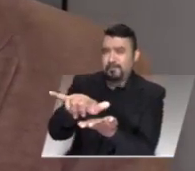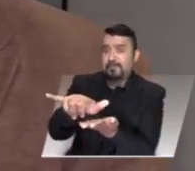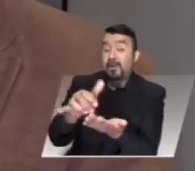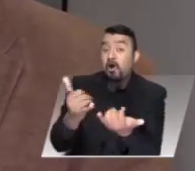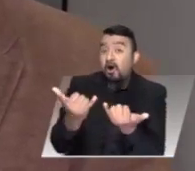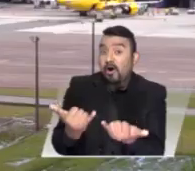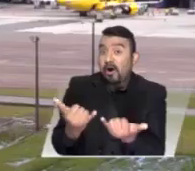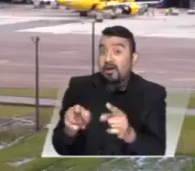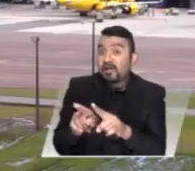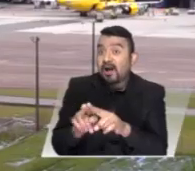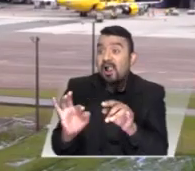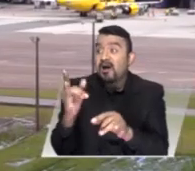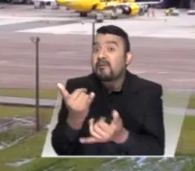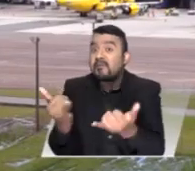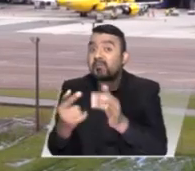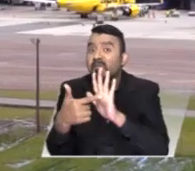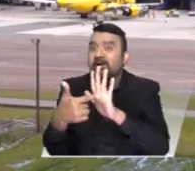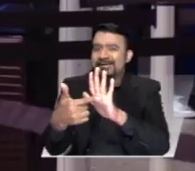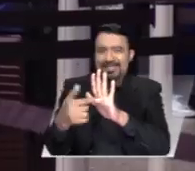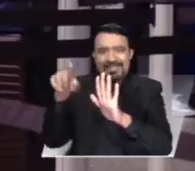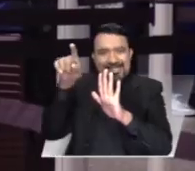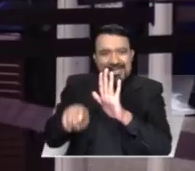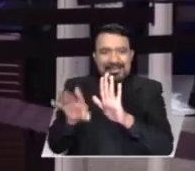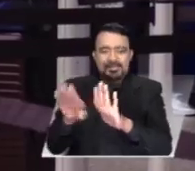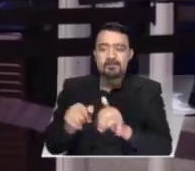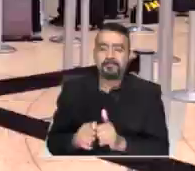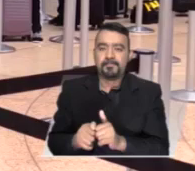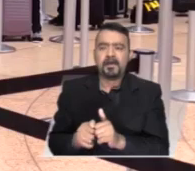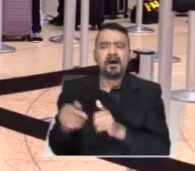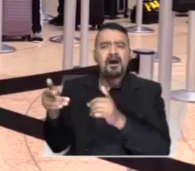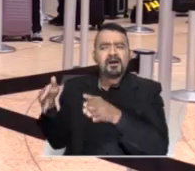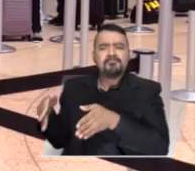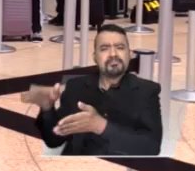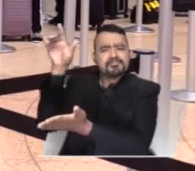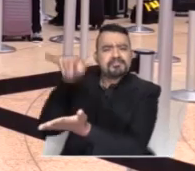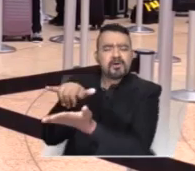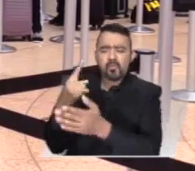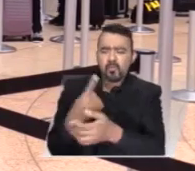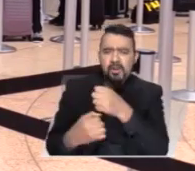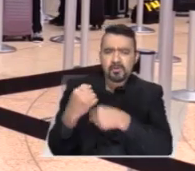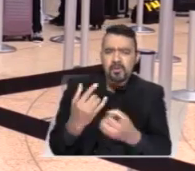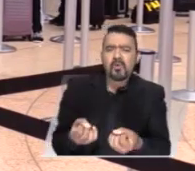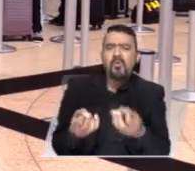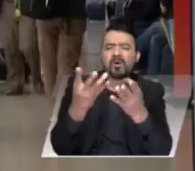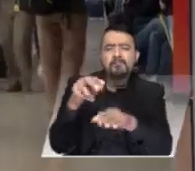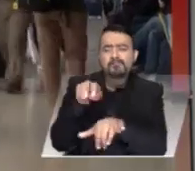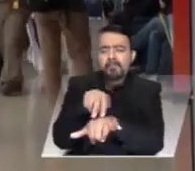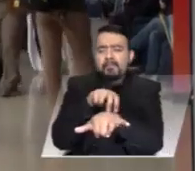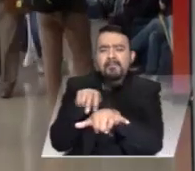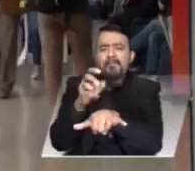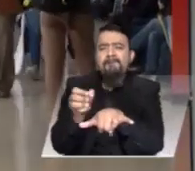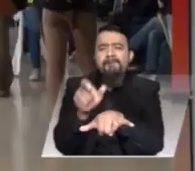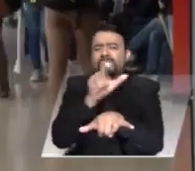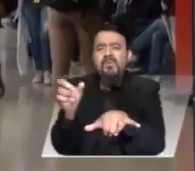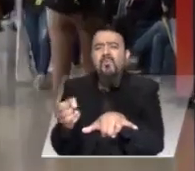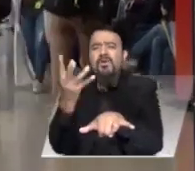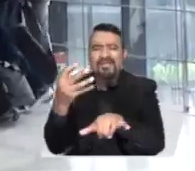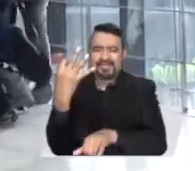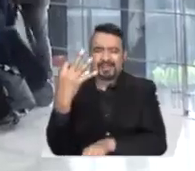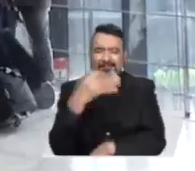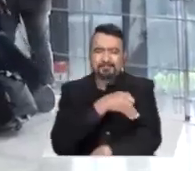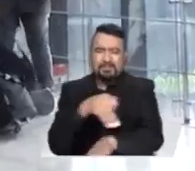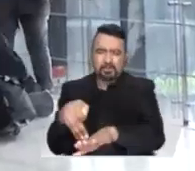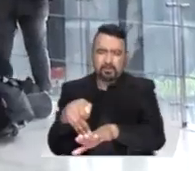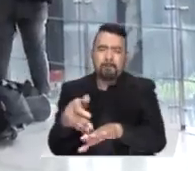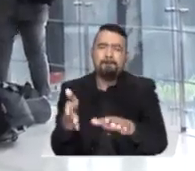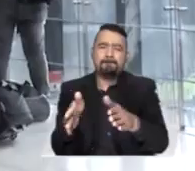que tenemos en el aeropuerto. Por el José María Córdoba se han movilizado este año unos 3 millones de pasajeros, que además le han dado pista